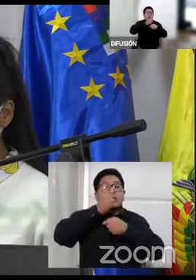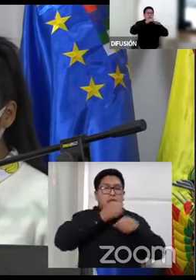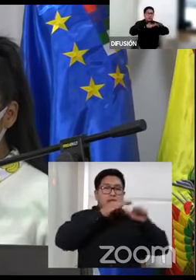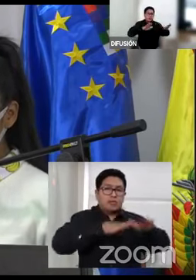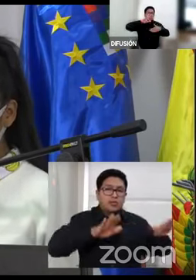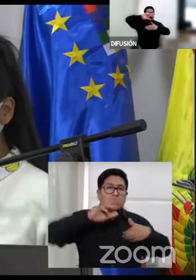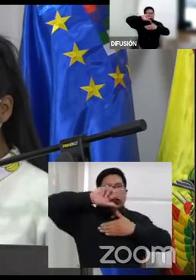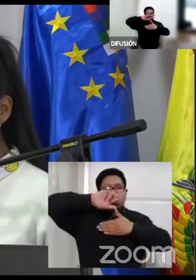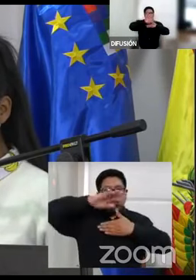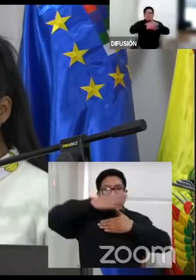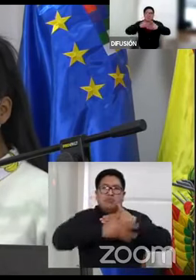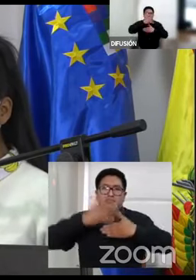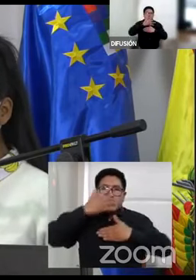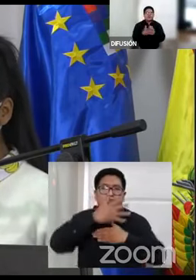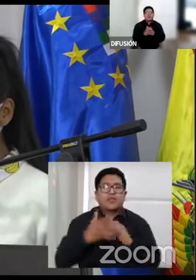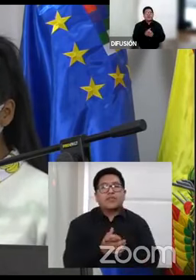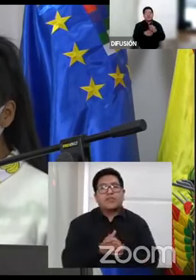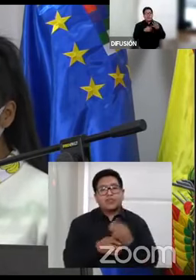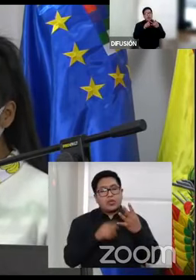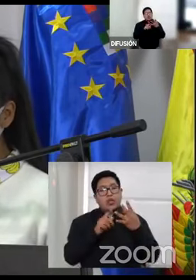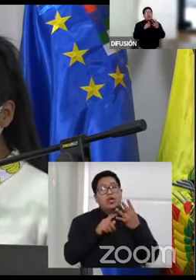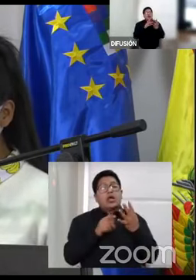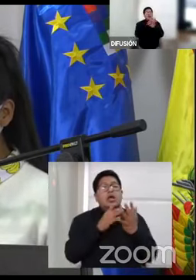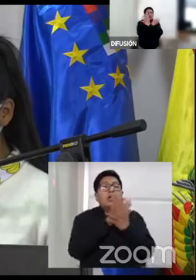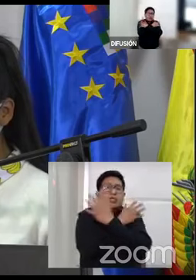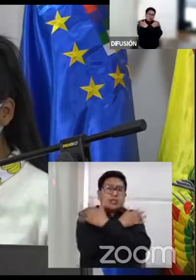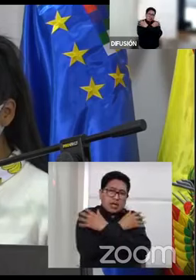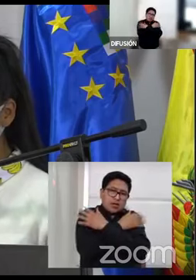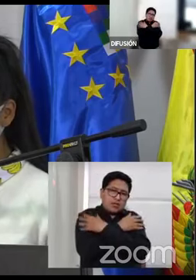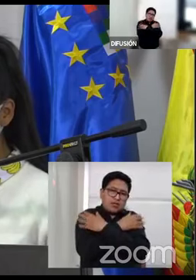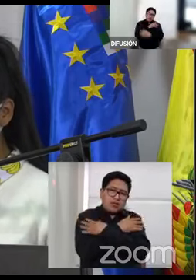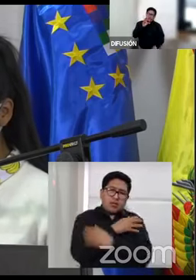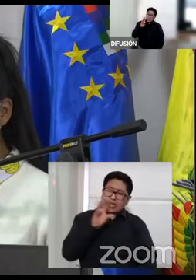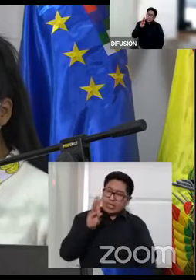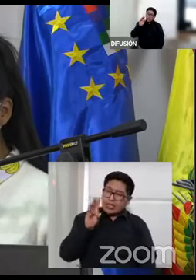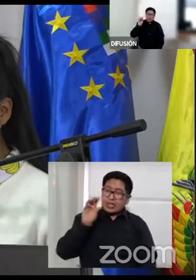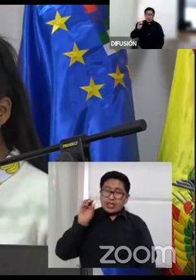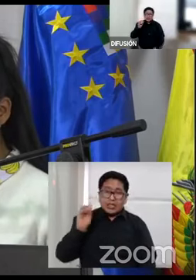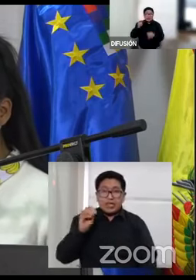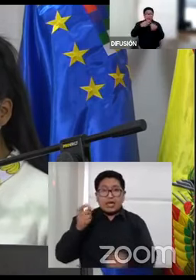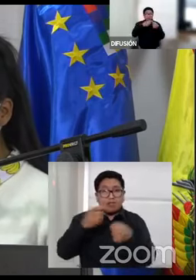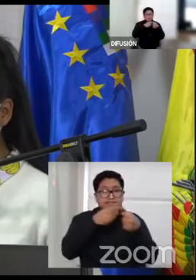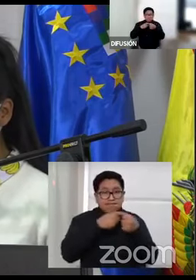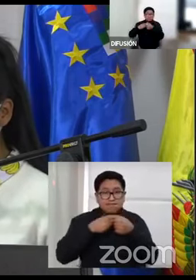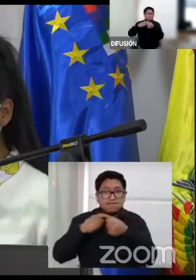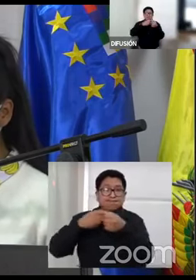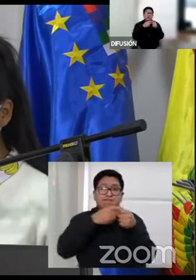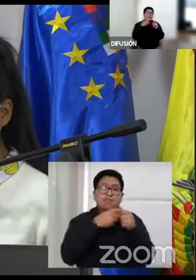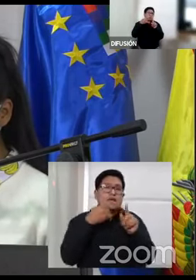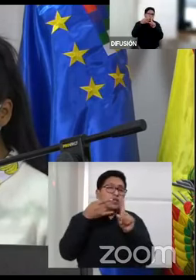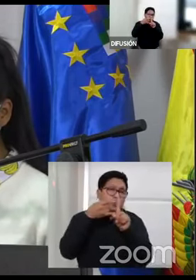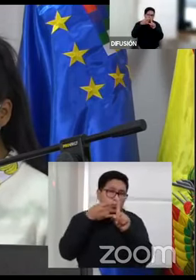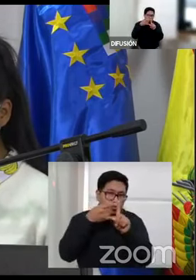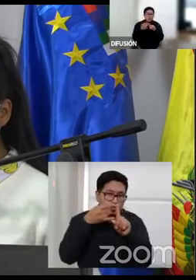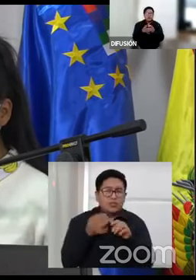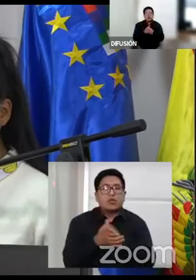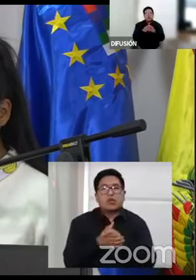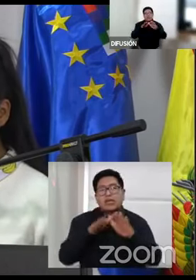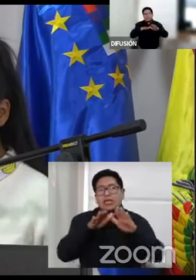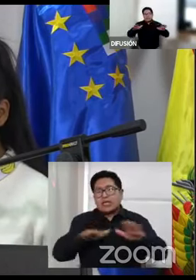ya su vez también saludamos a más de los 60 niños niñas y adolescentes trabajadores que nos acompañan a través de nuestra plataforma azul